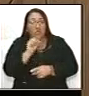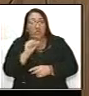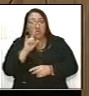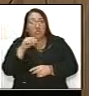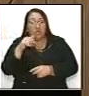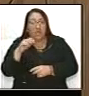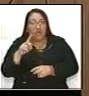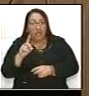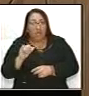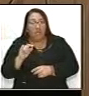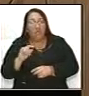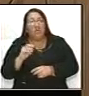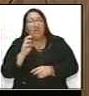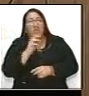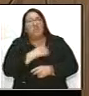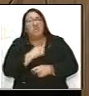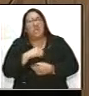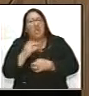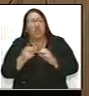al MEF, al MINEDU.